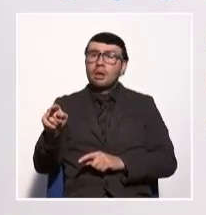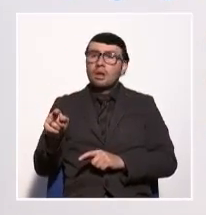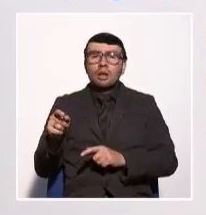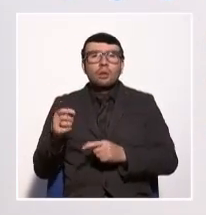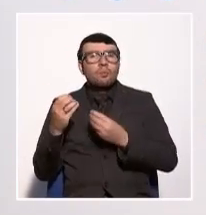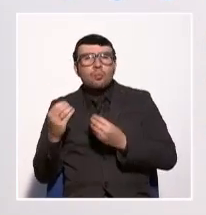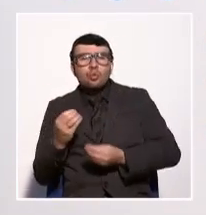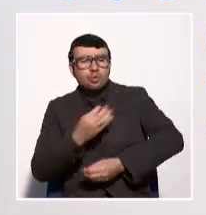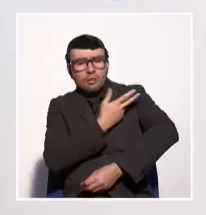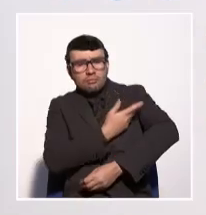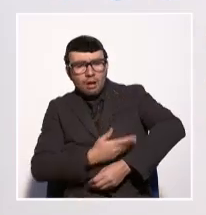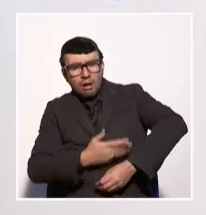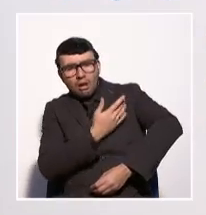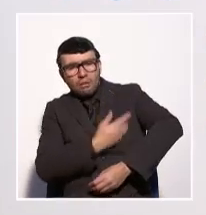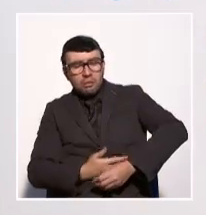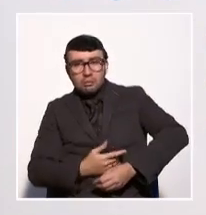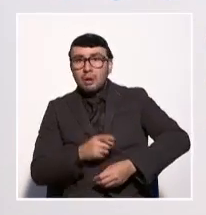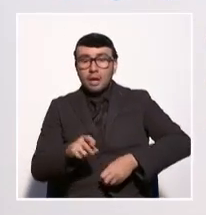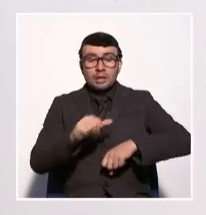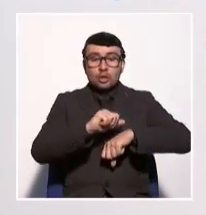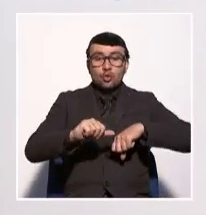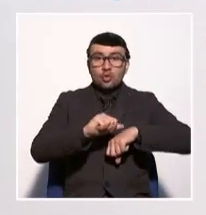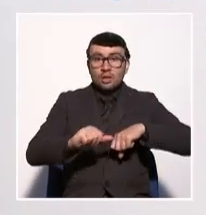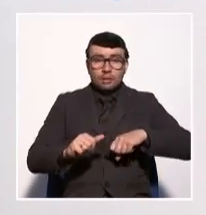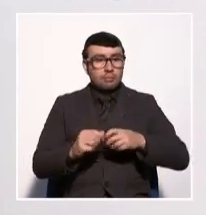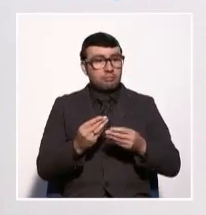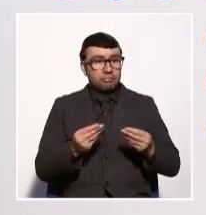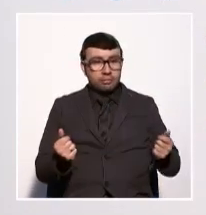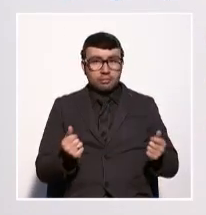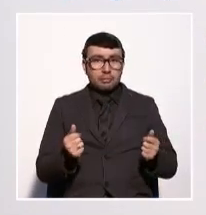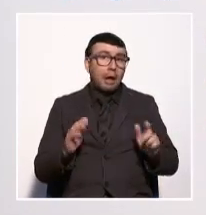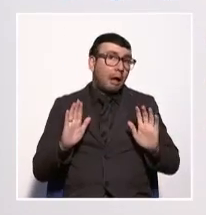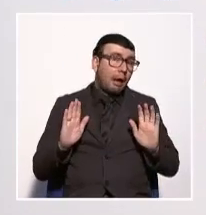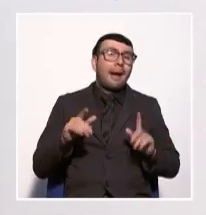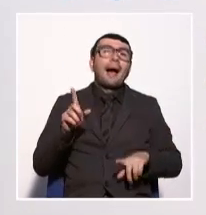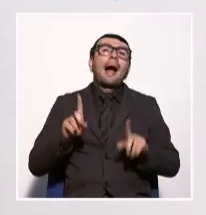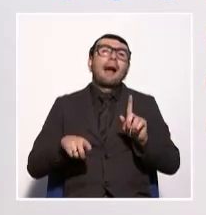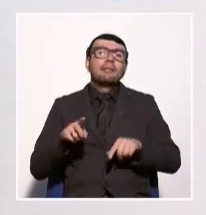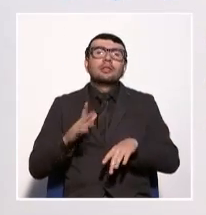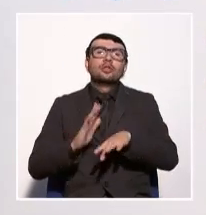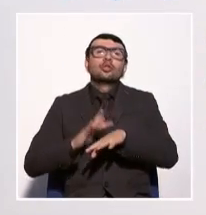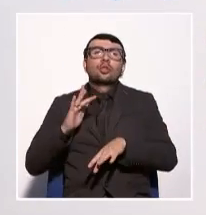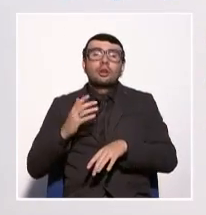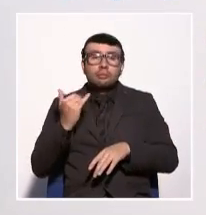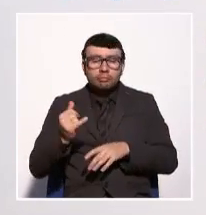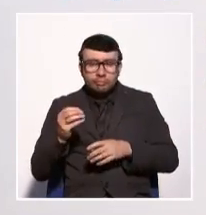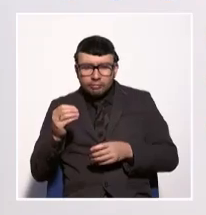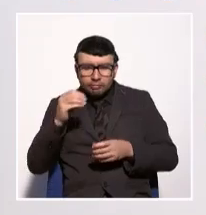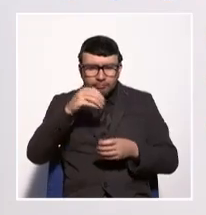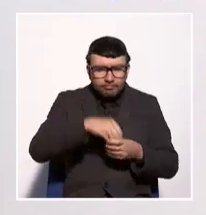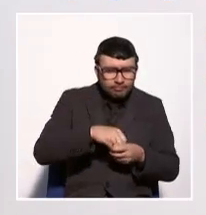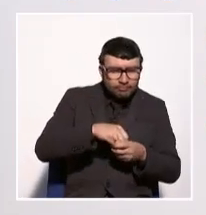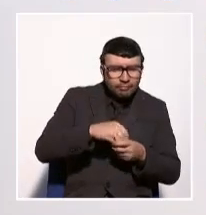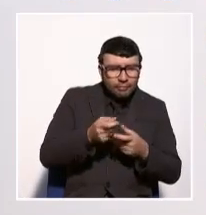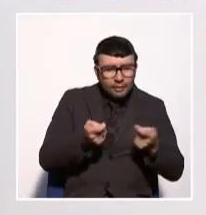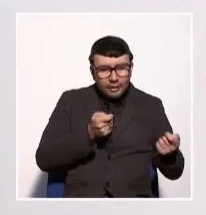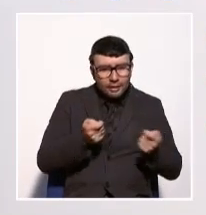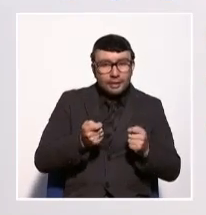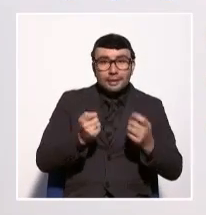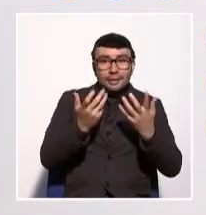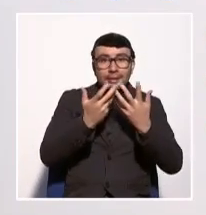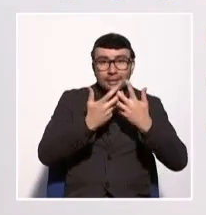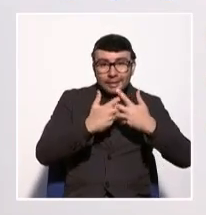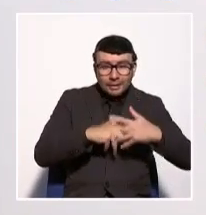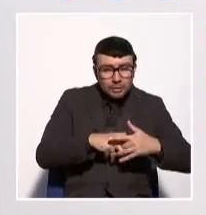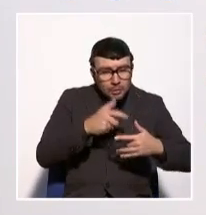para que dejara de sudar porque tienen muchas veces que entrar a esos a ese sistema neurológico que mencionaba el doctor